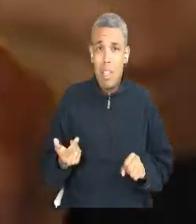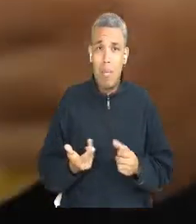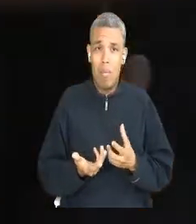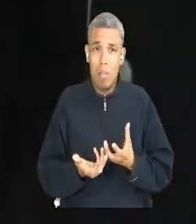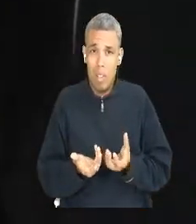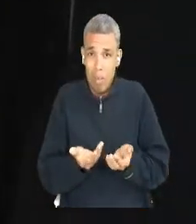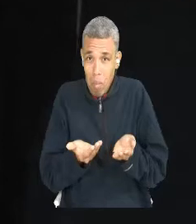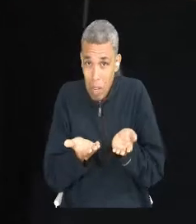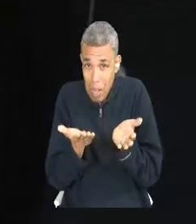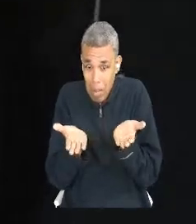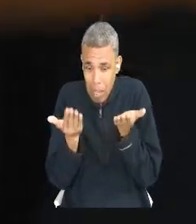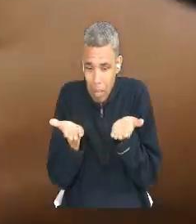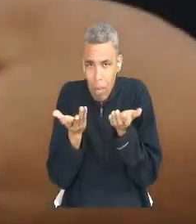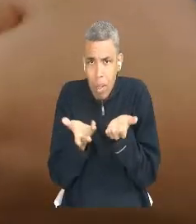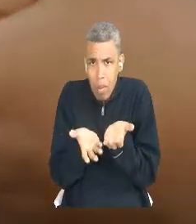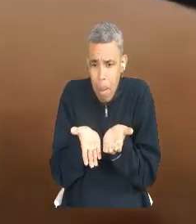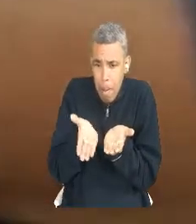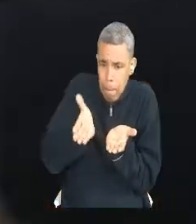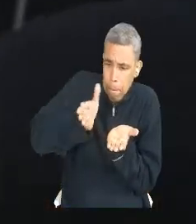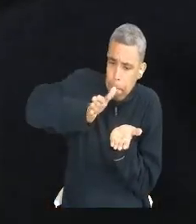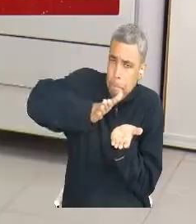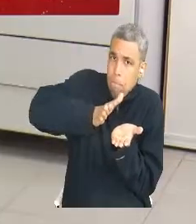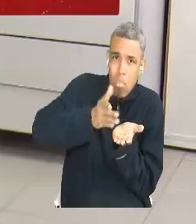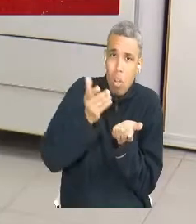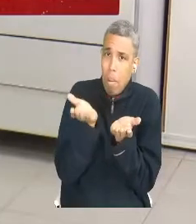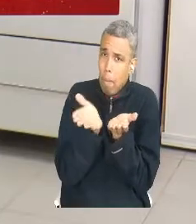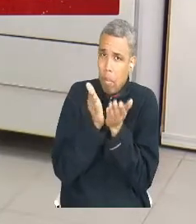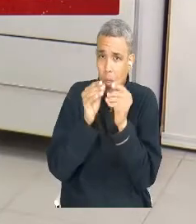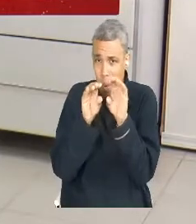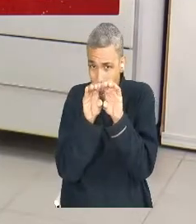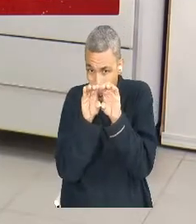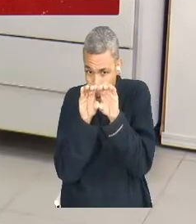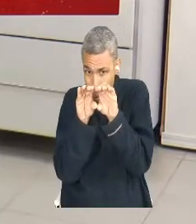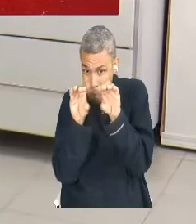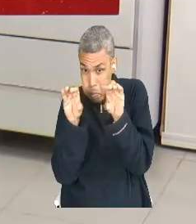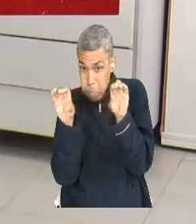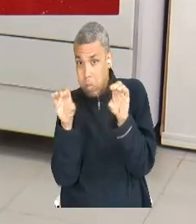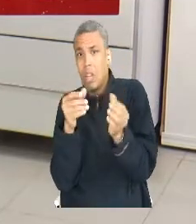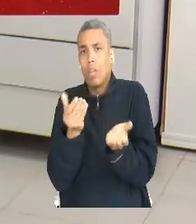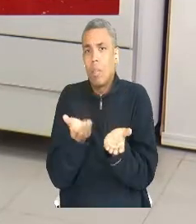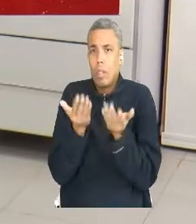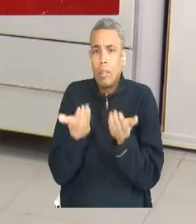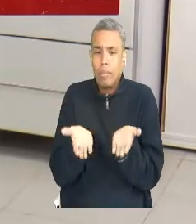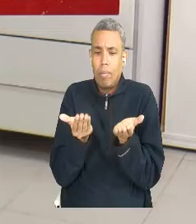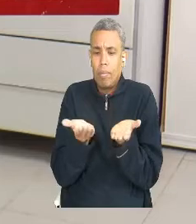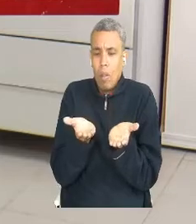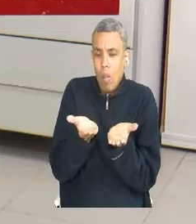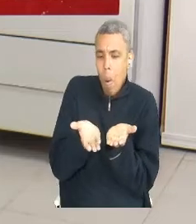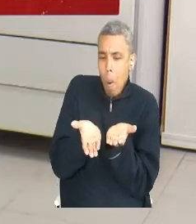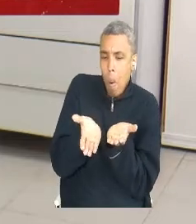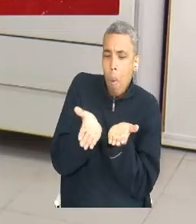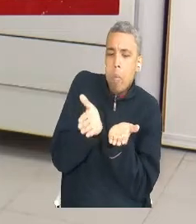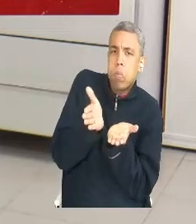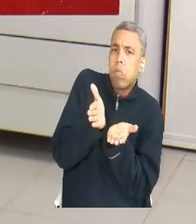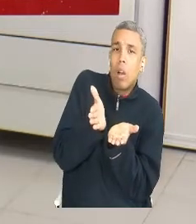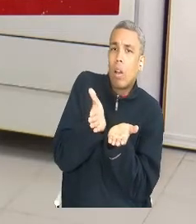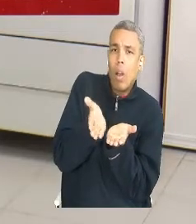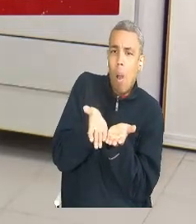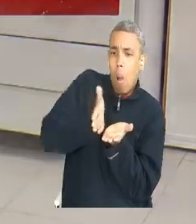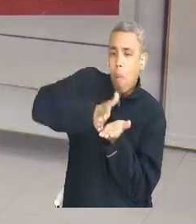Al quedar grueso, se va a cuartear, se va a partir. Cuando lo rellenas, cuando lo doblas, cuando haces cualquier forma... Ya yo me lavé mis